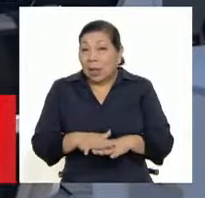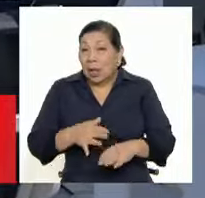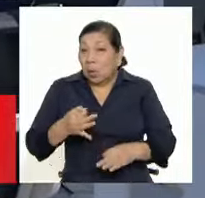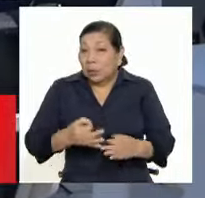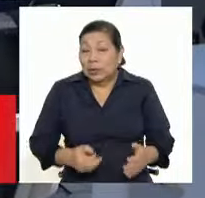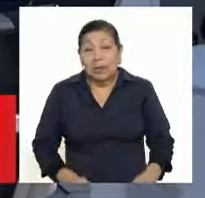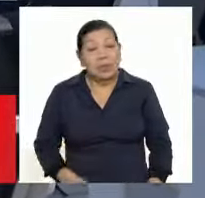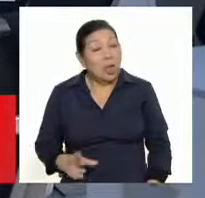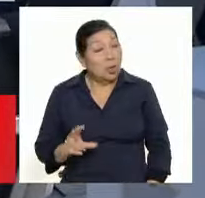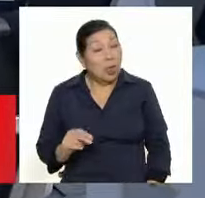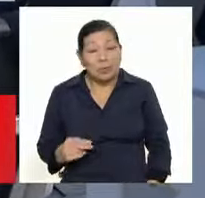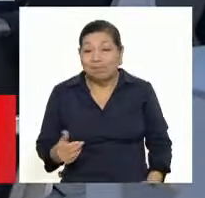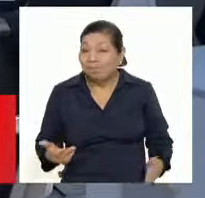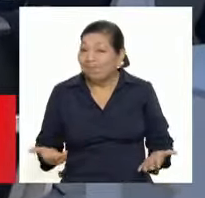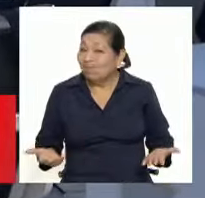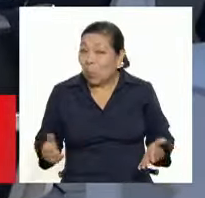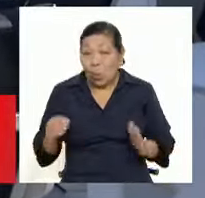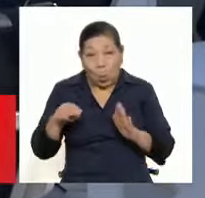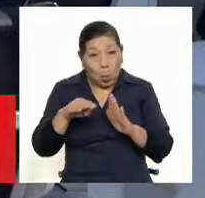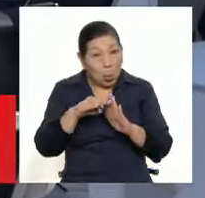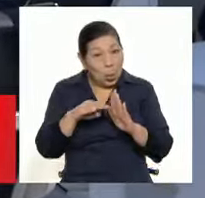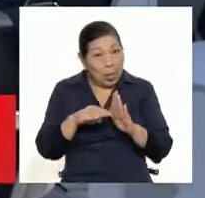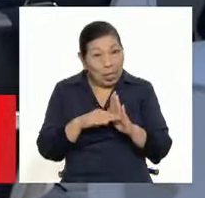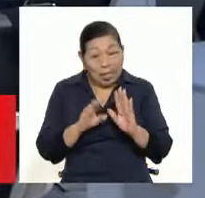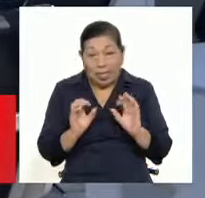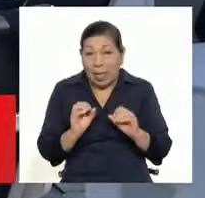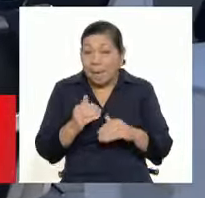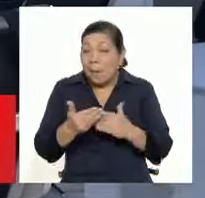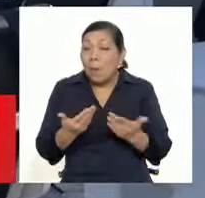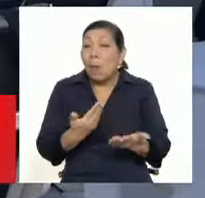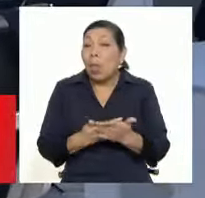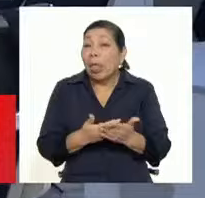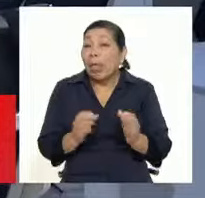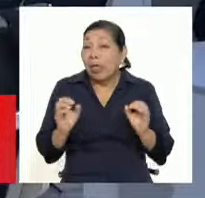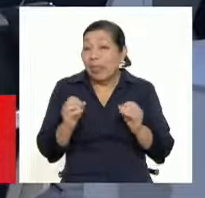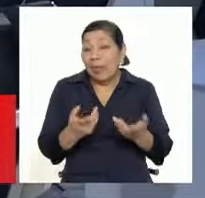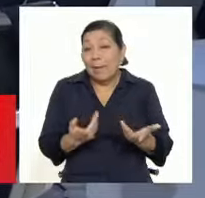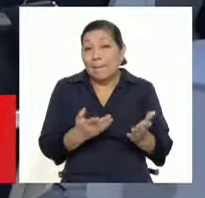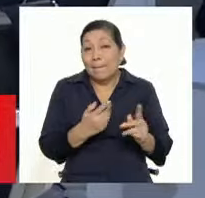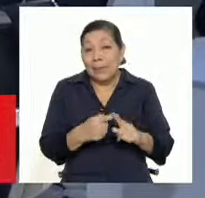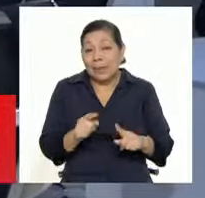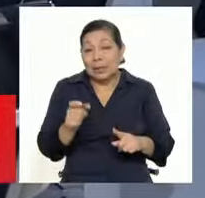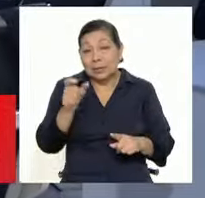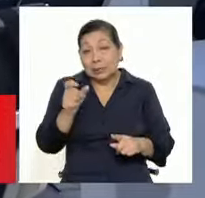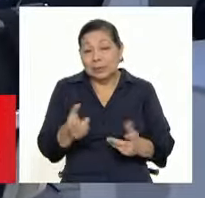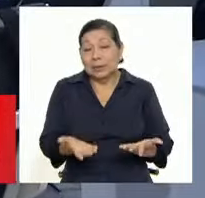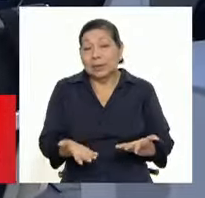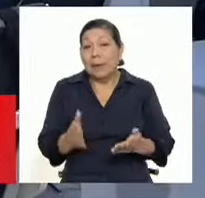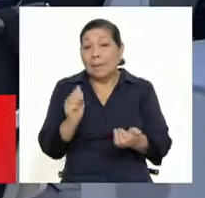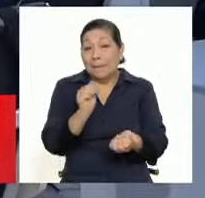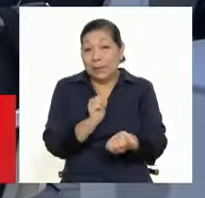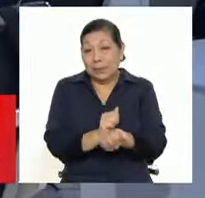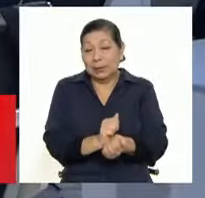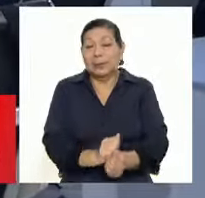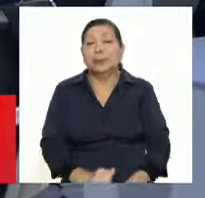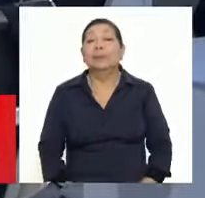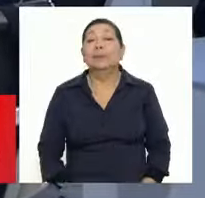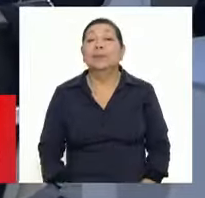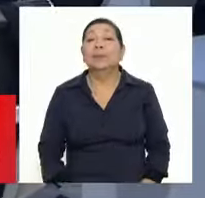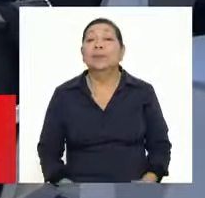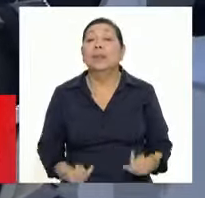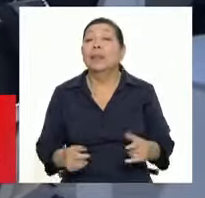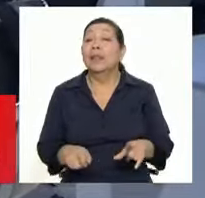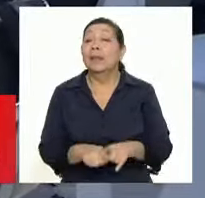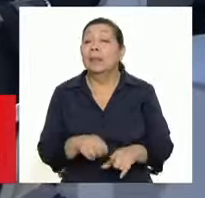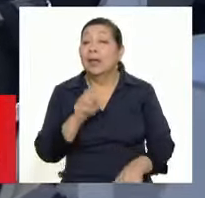justicia, no están cumpliendo o en todo caso no habría las pruebas suficientes para poder detener a estas personas o pedir una prisión preventiva. Esto